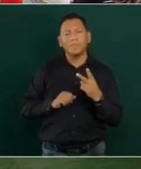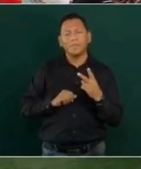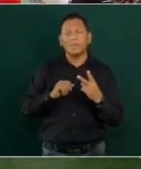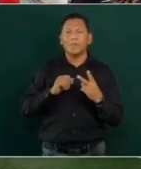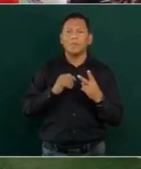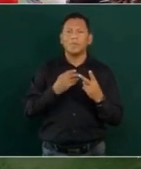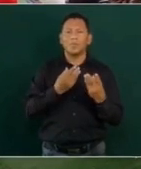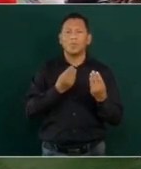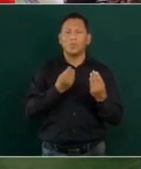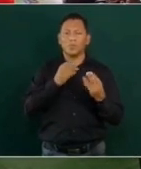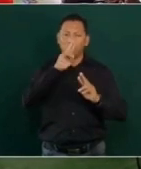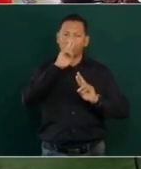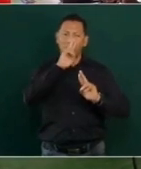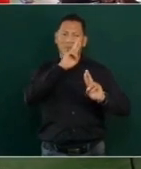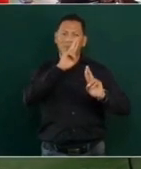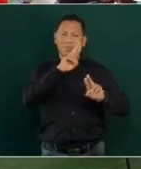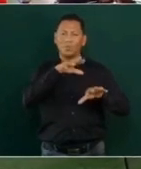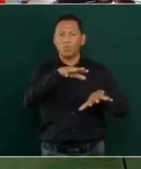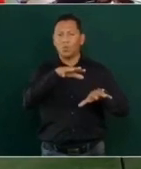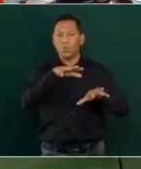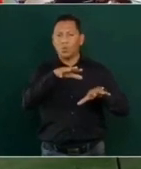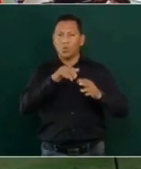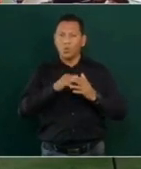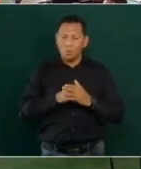mucha admiración, mucho respeto,